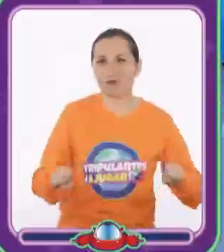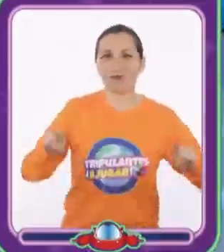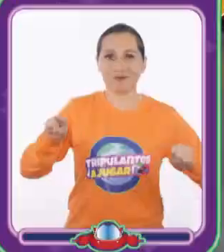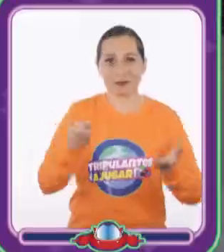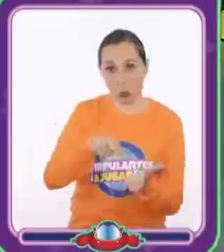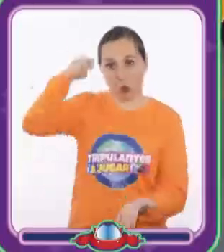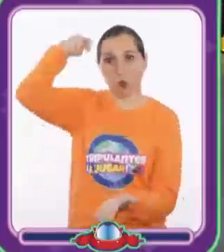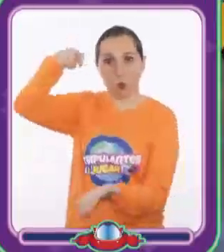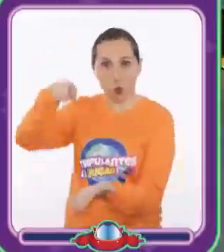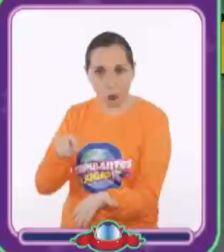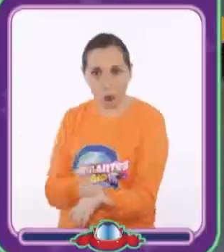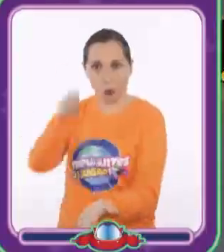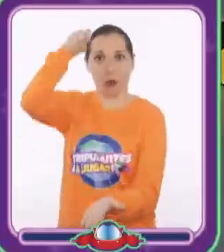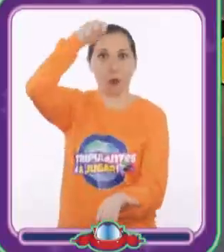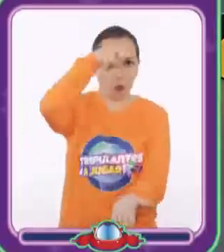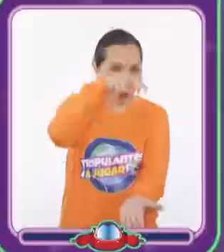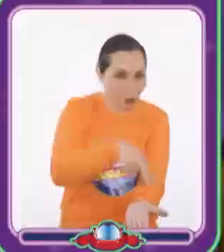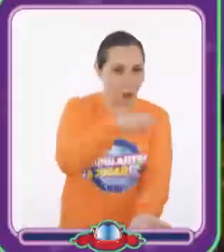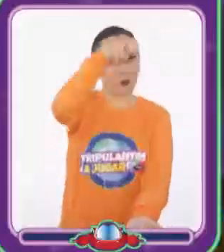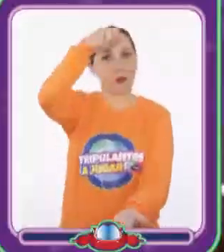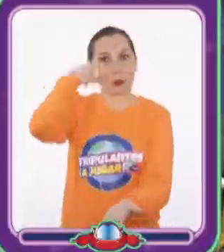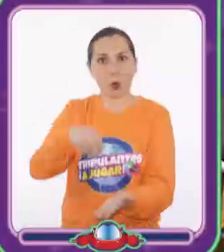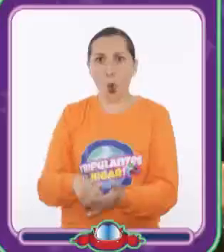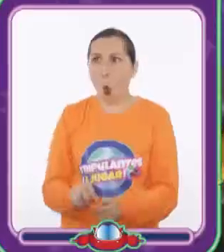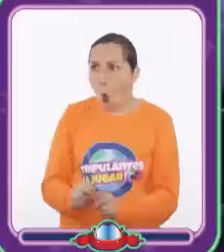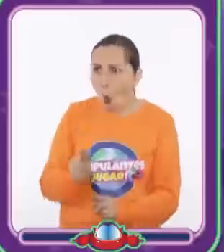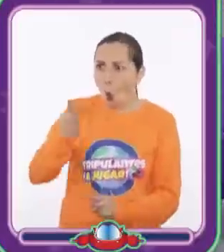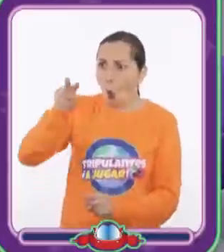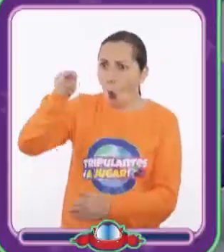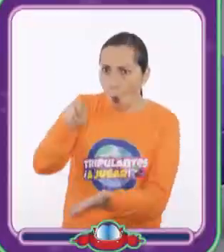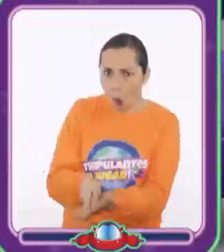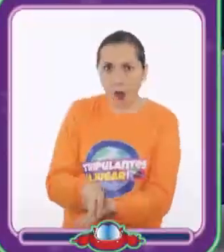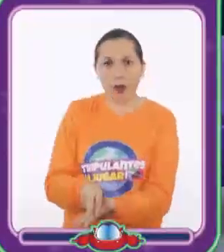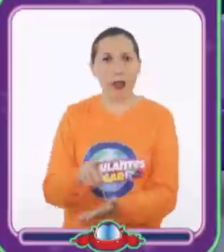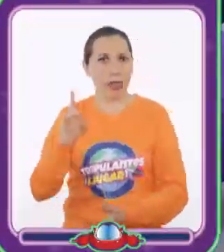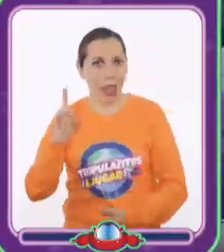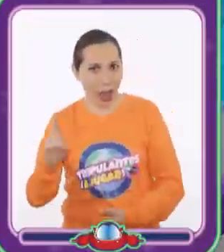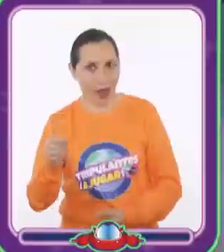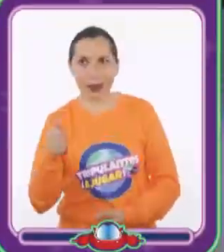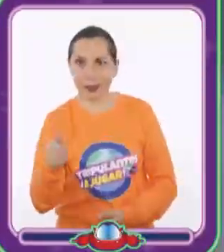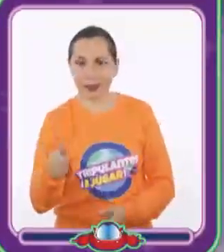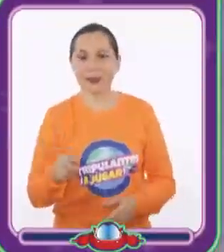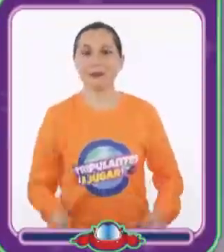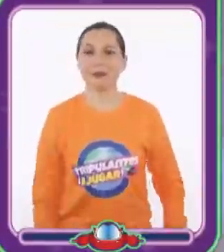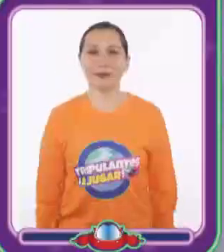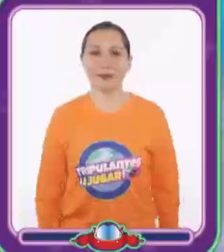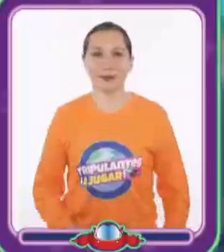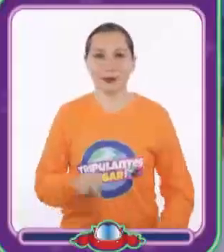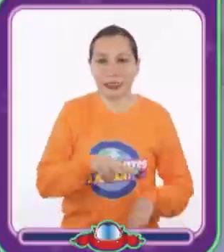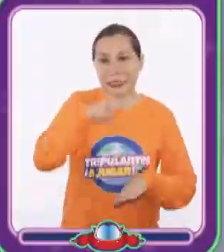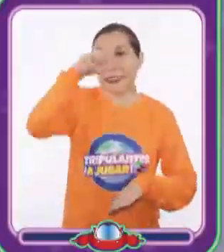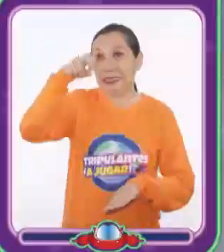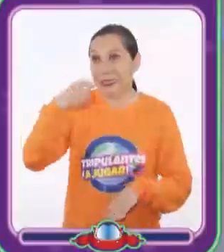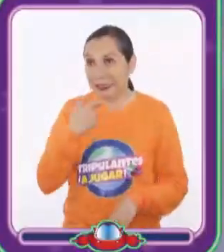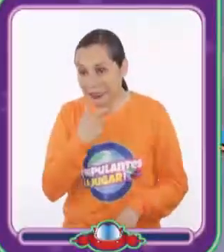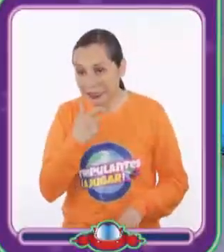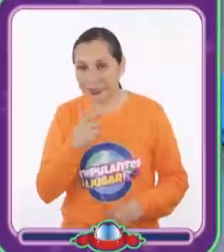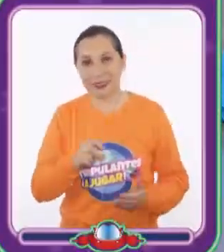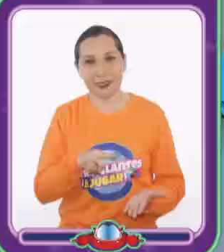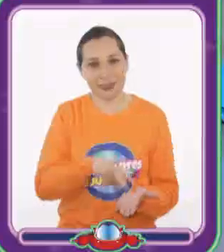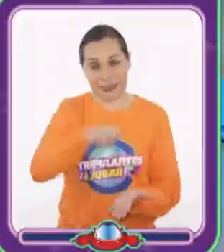saltamos. Somos saltamontes. Pero qué alto salta ese saltamonte de Dairelis.